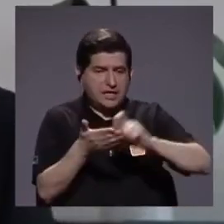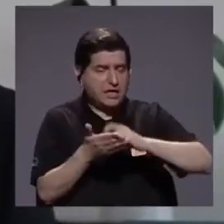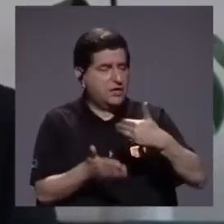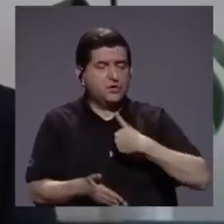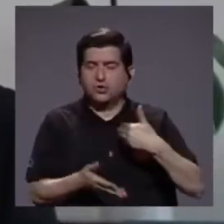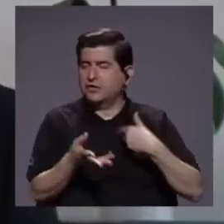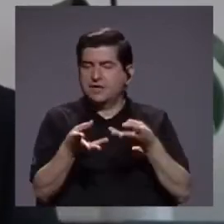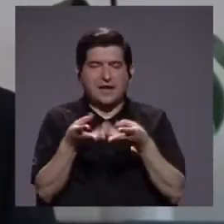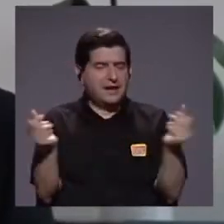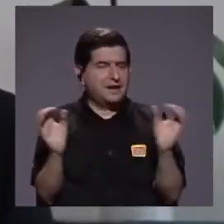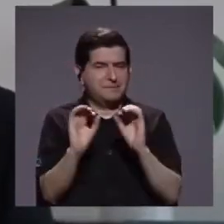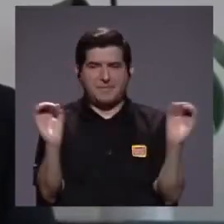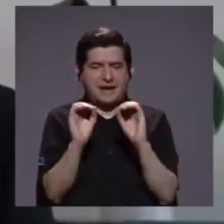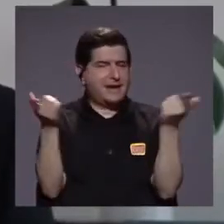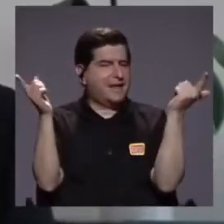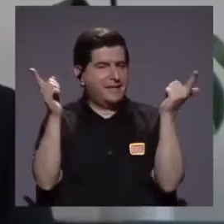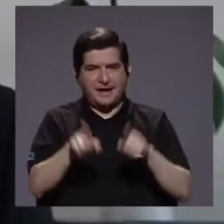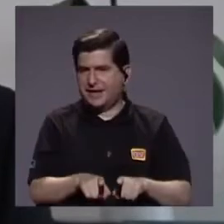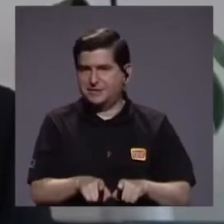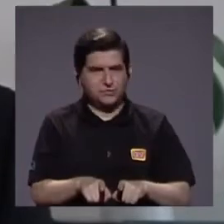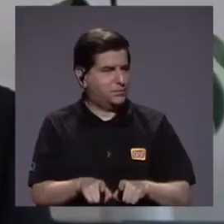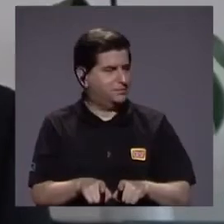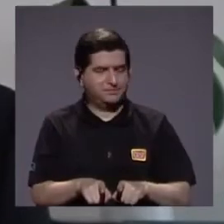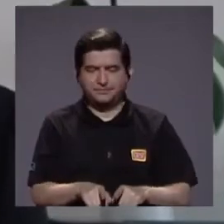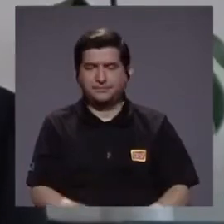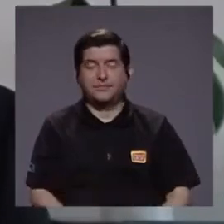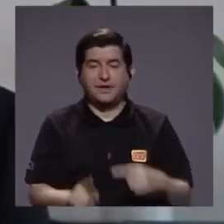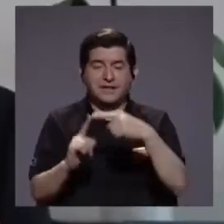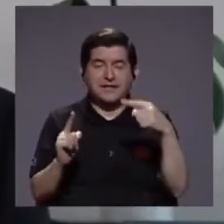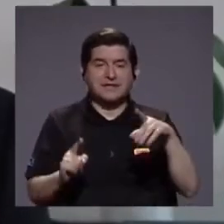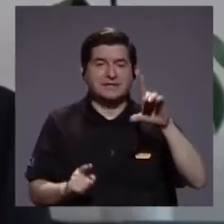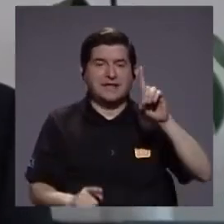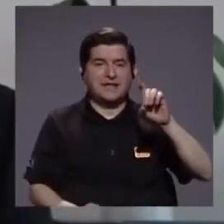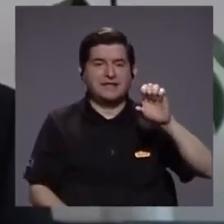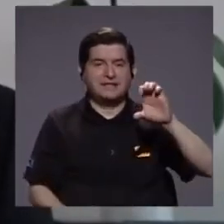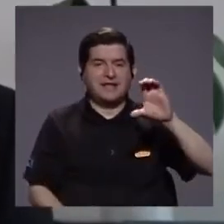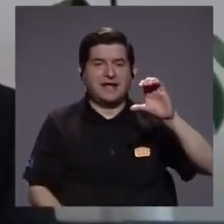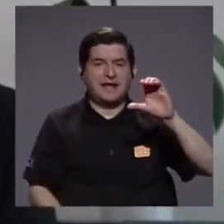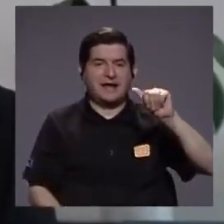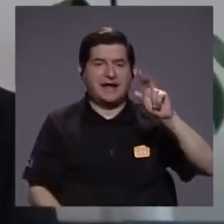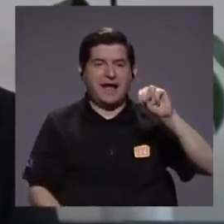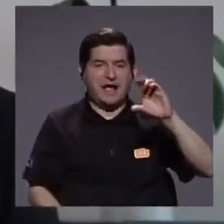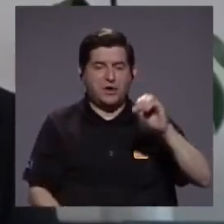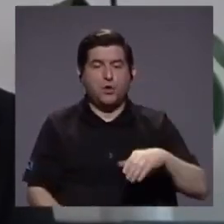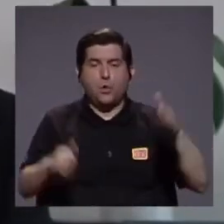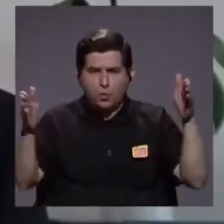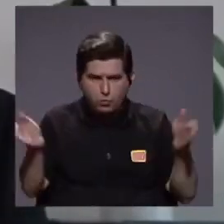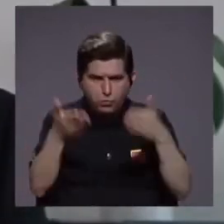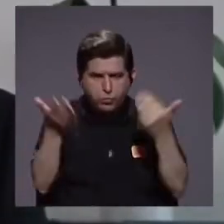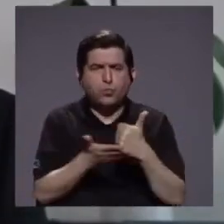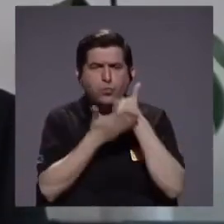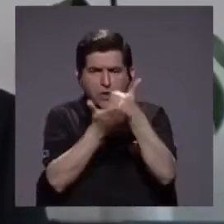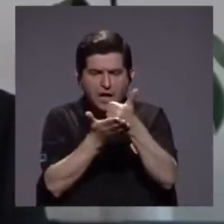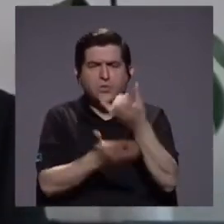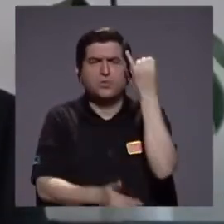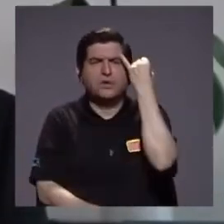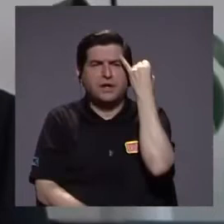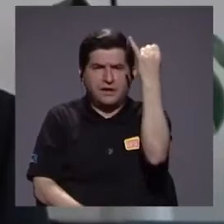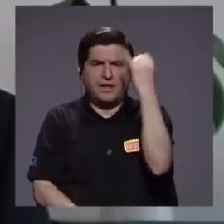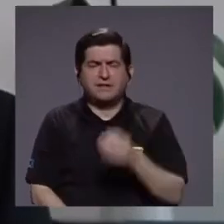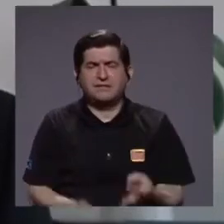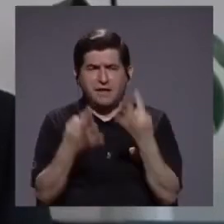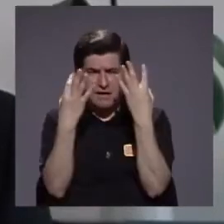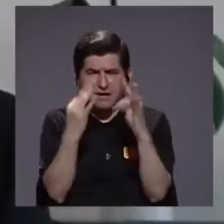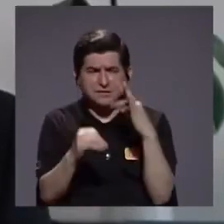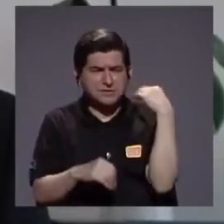que resolver ningún tipo de caso. Desde la decanatura más bien hemos impulsado y colaborado con iniciativas que